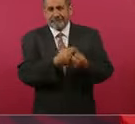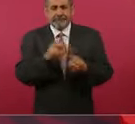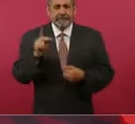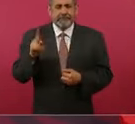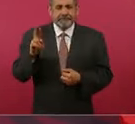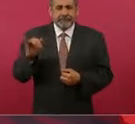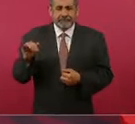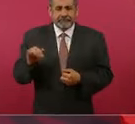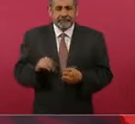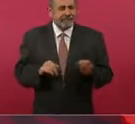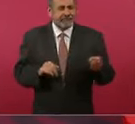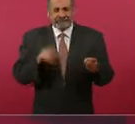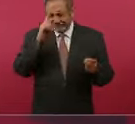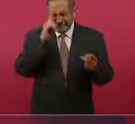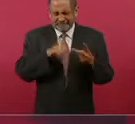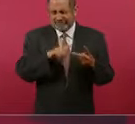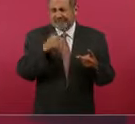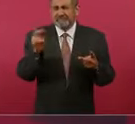y no sé quién del PAN,